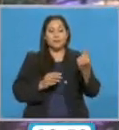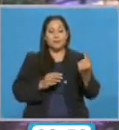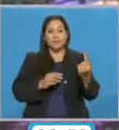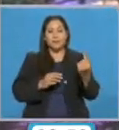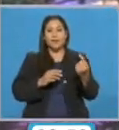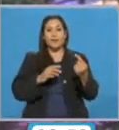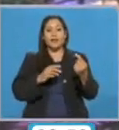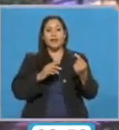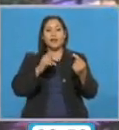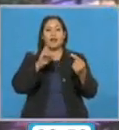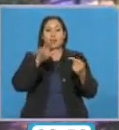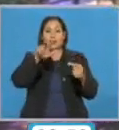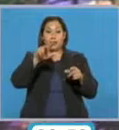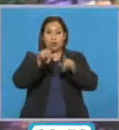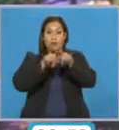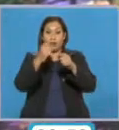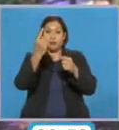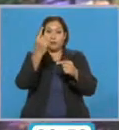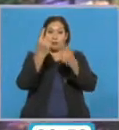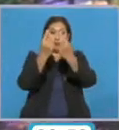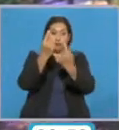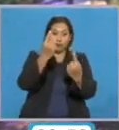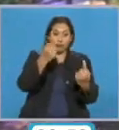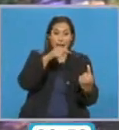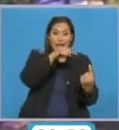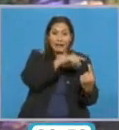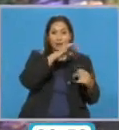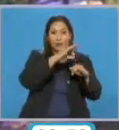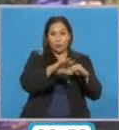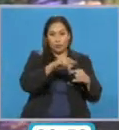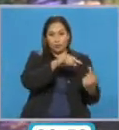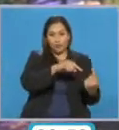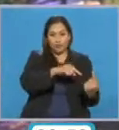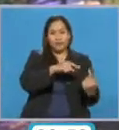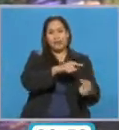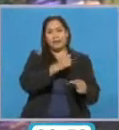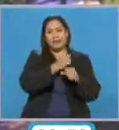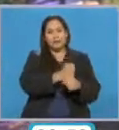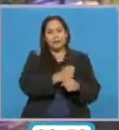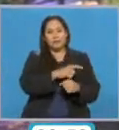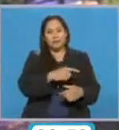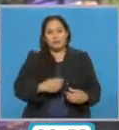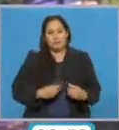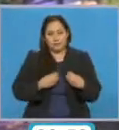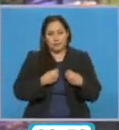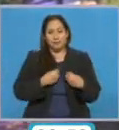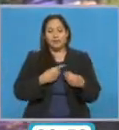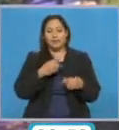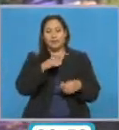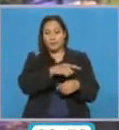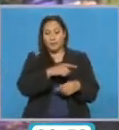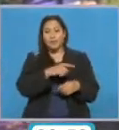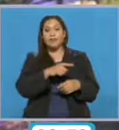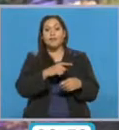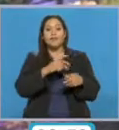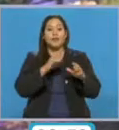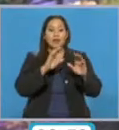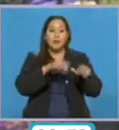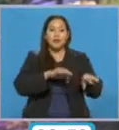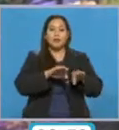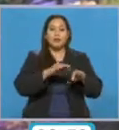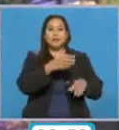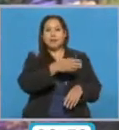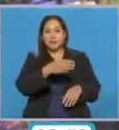18 hermanos, ¿no? Entonces también imaginemos como todo lo que tuvo que vivir. En un principio se dedica a la